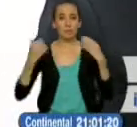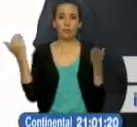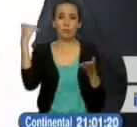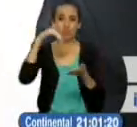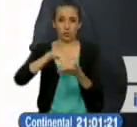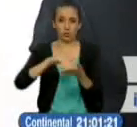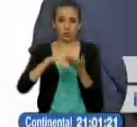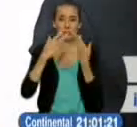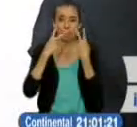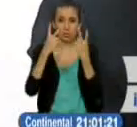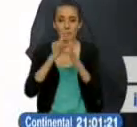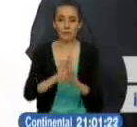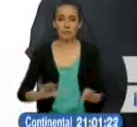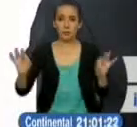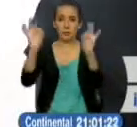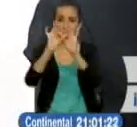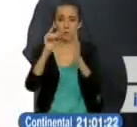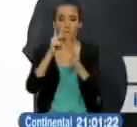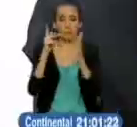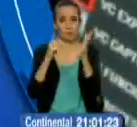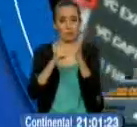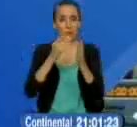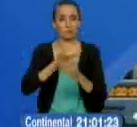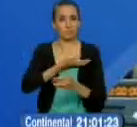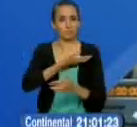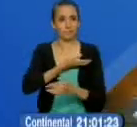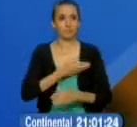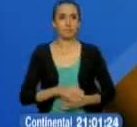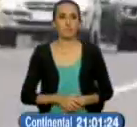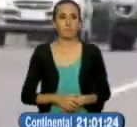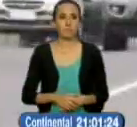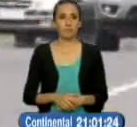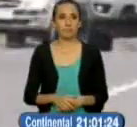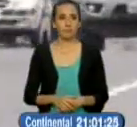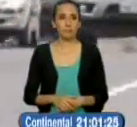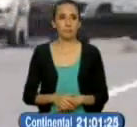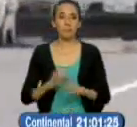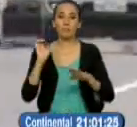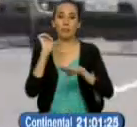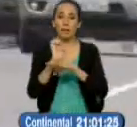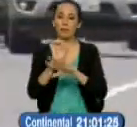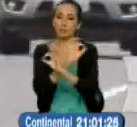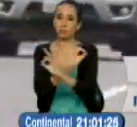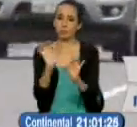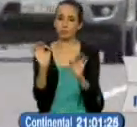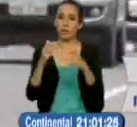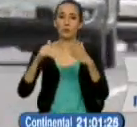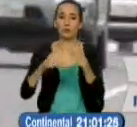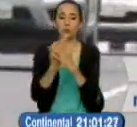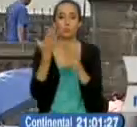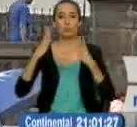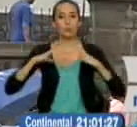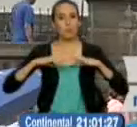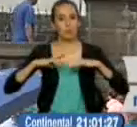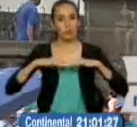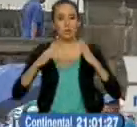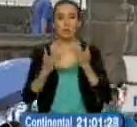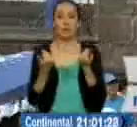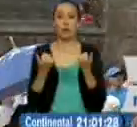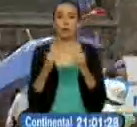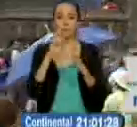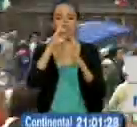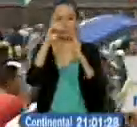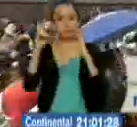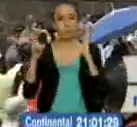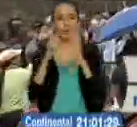nuevamente es lo fundamental de este programa Las Manuelas. El Ecuador se lista para un nuevo feriado. El sector turístico a